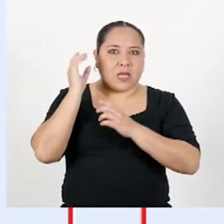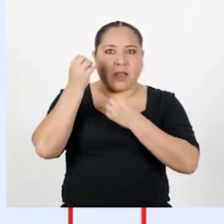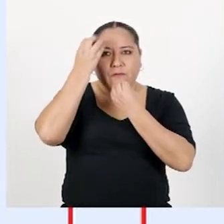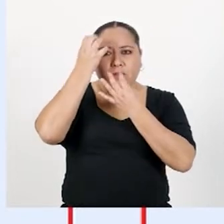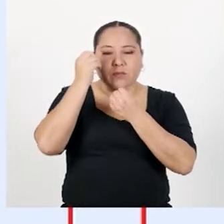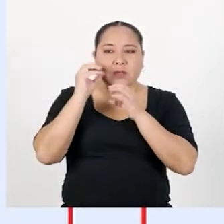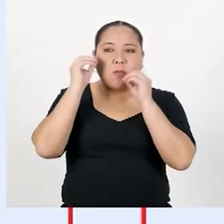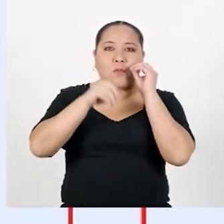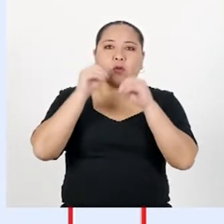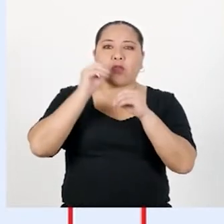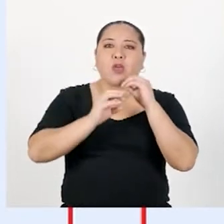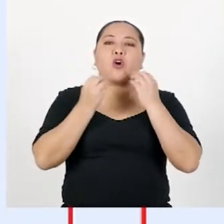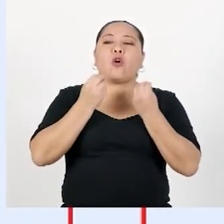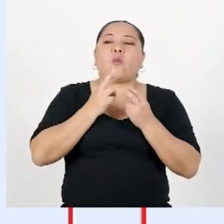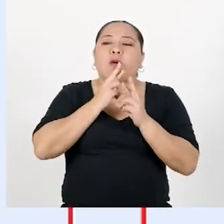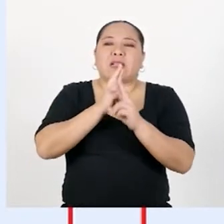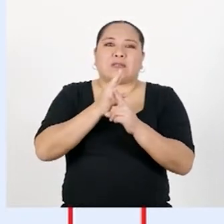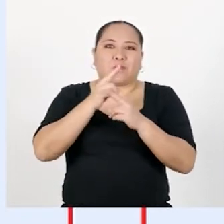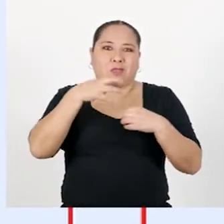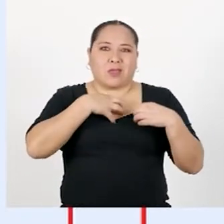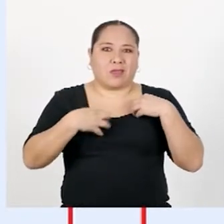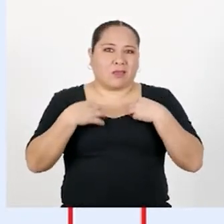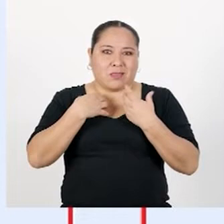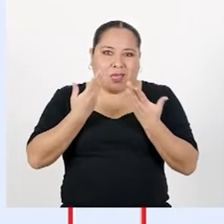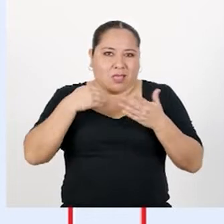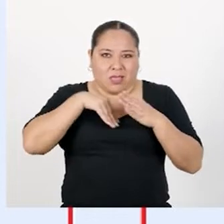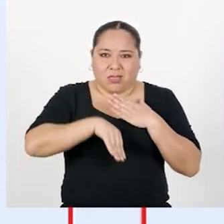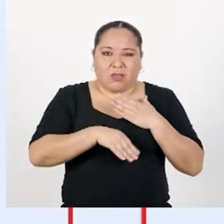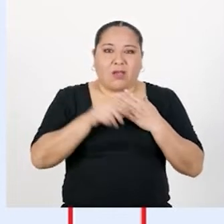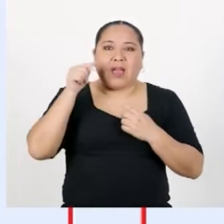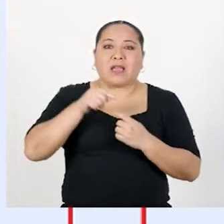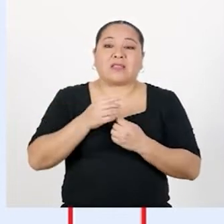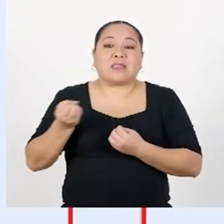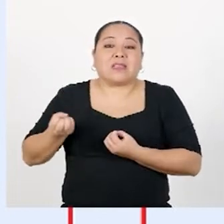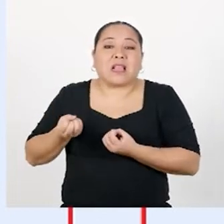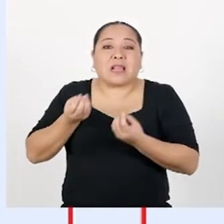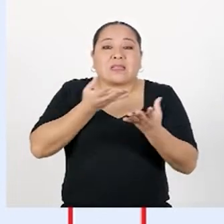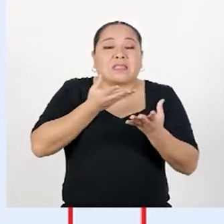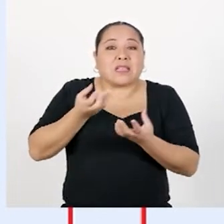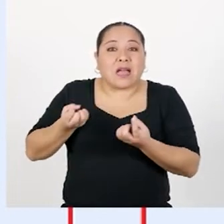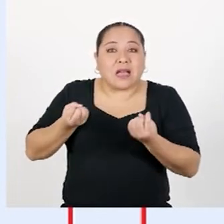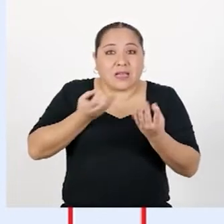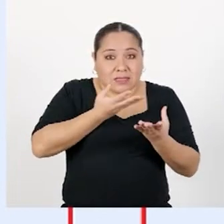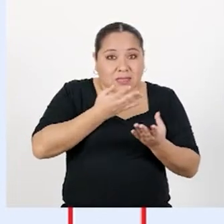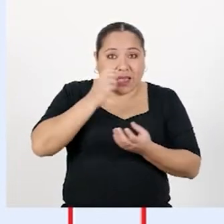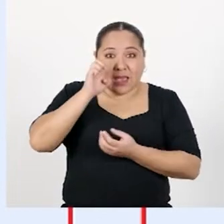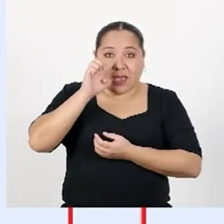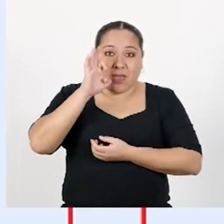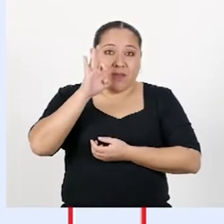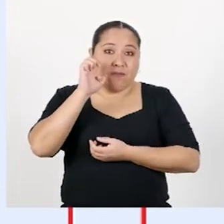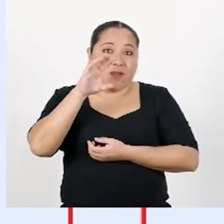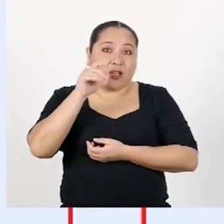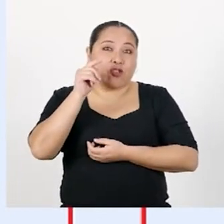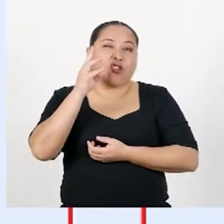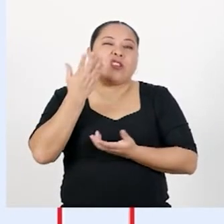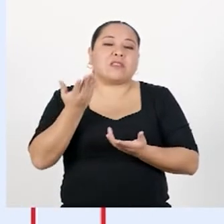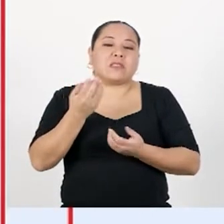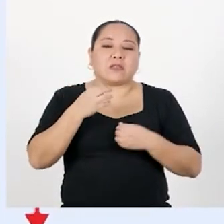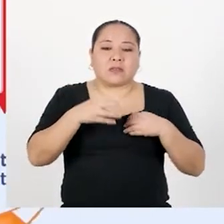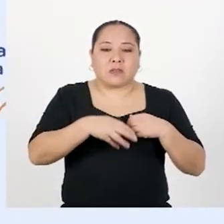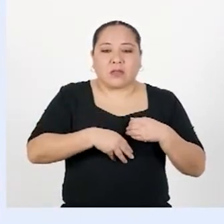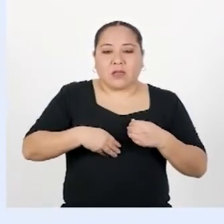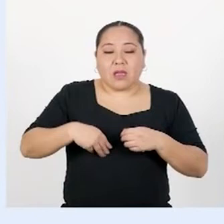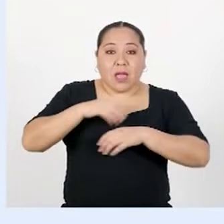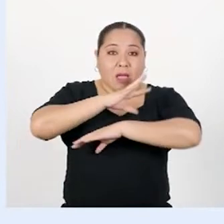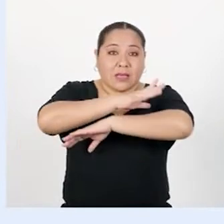se generan las posibles respuestas. Estas son transmitidas a los efectores, que son